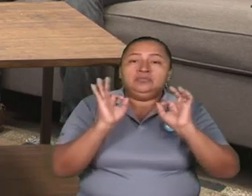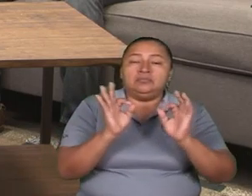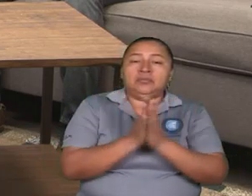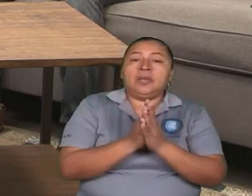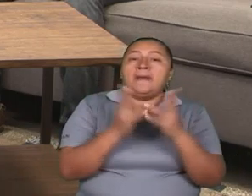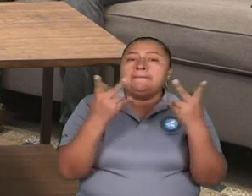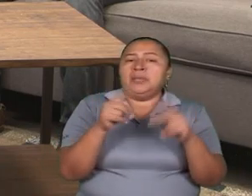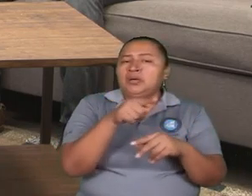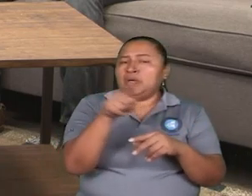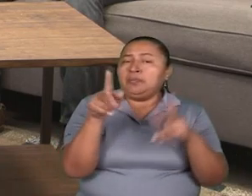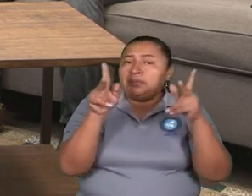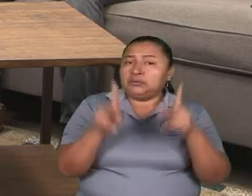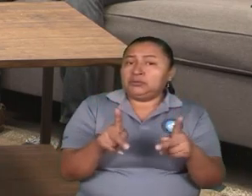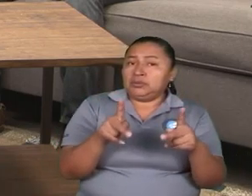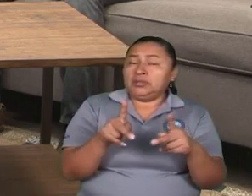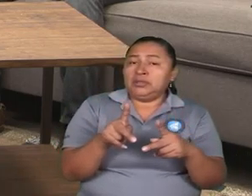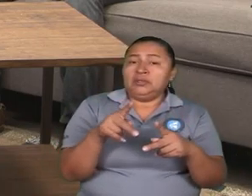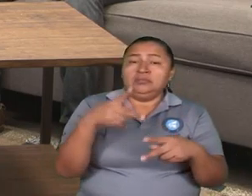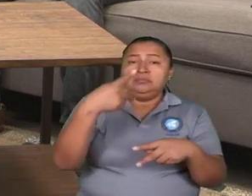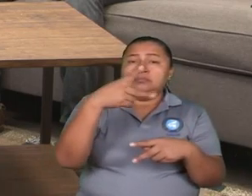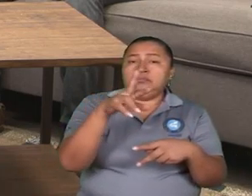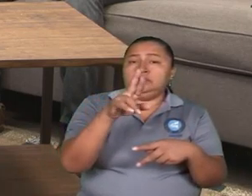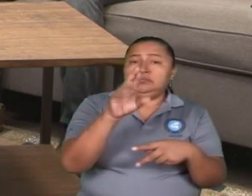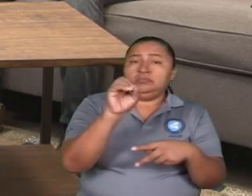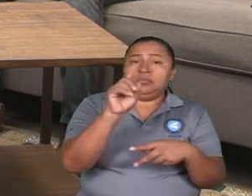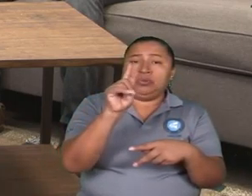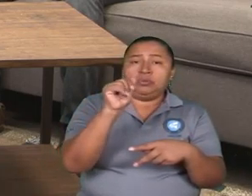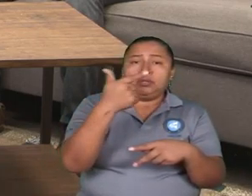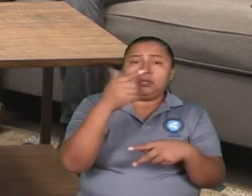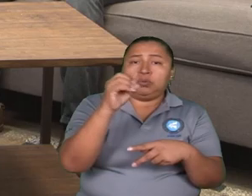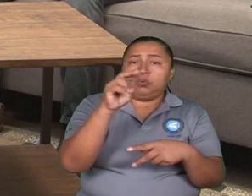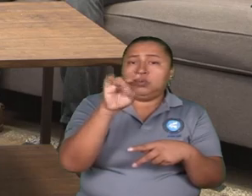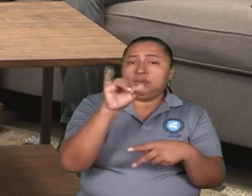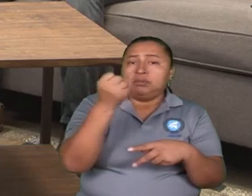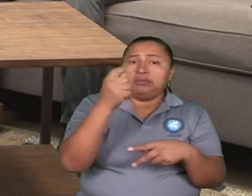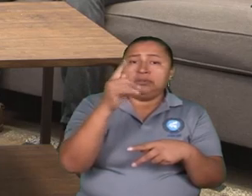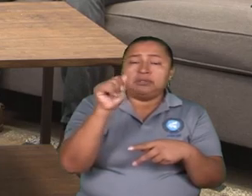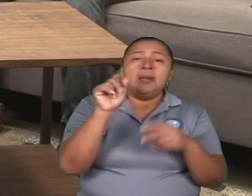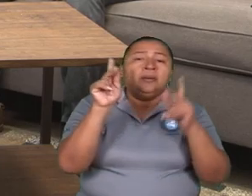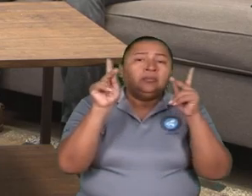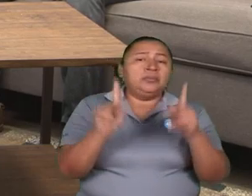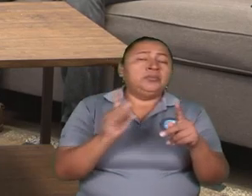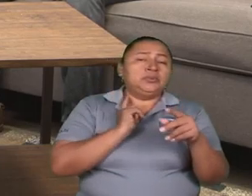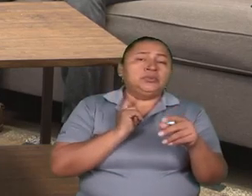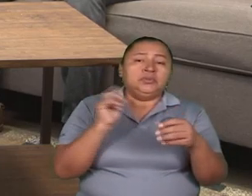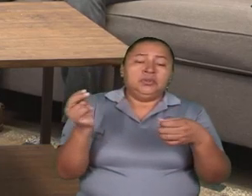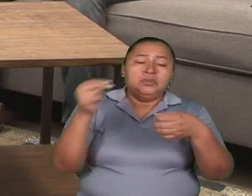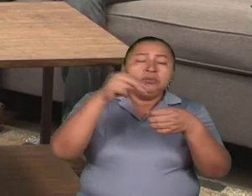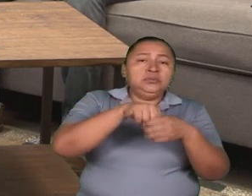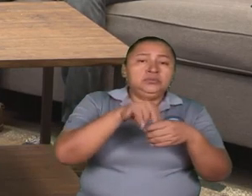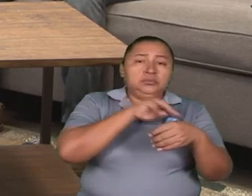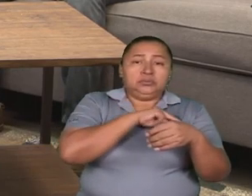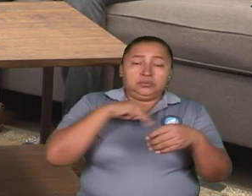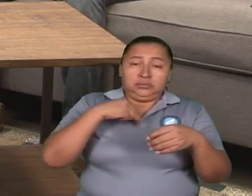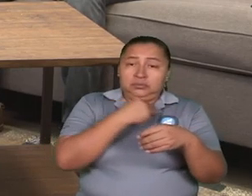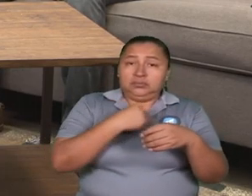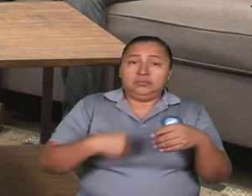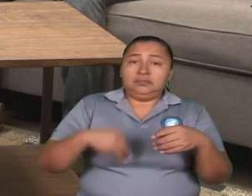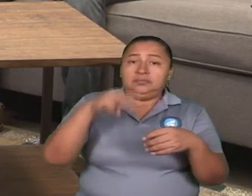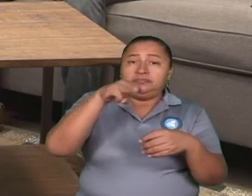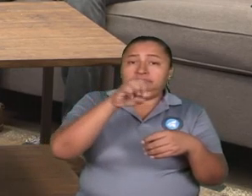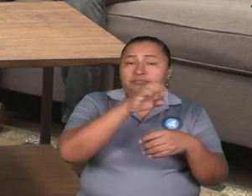tenía preparado para estos dos días. Y cuatro, y sobre todo, los precios accesibles que tienen cada